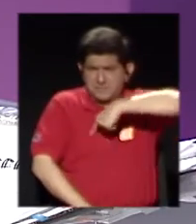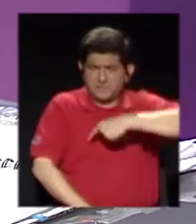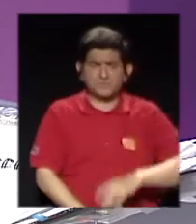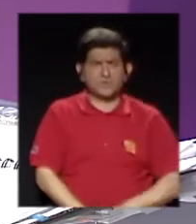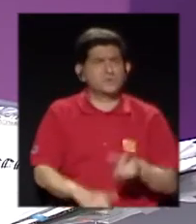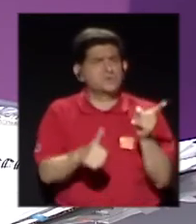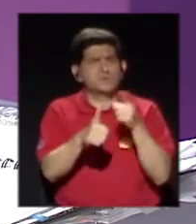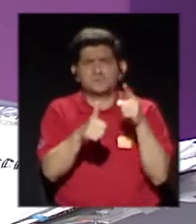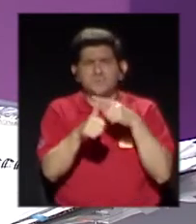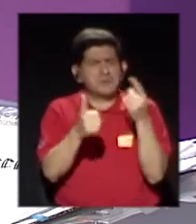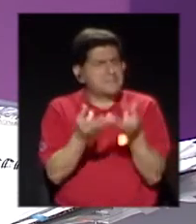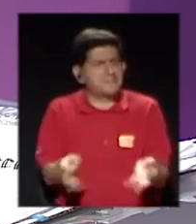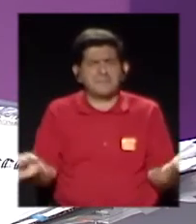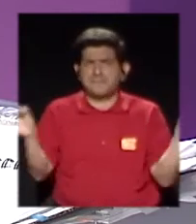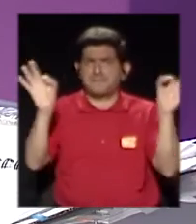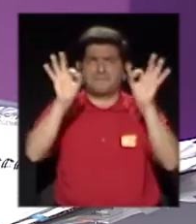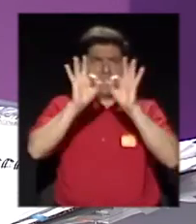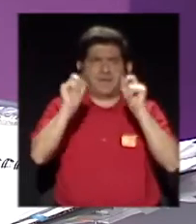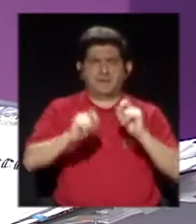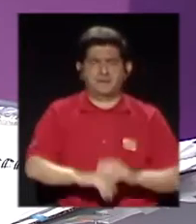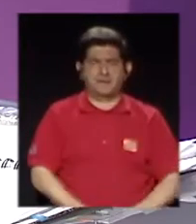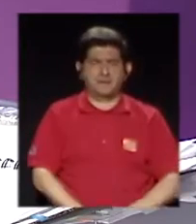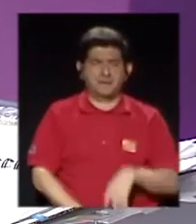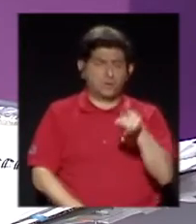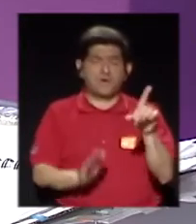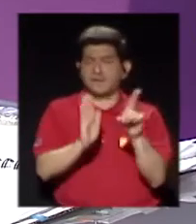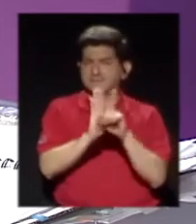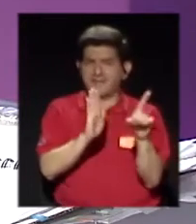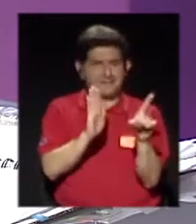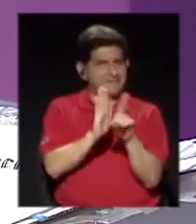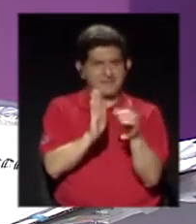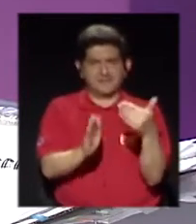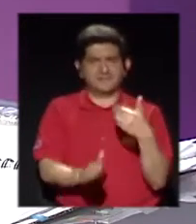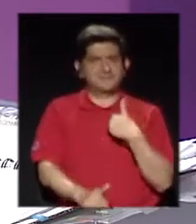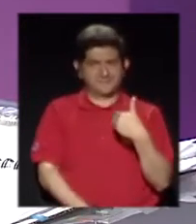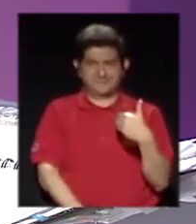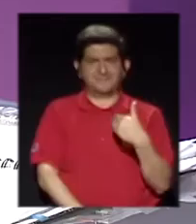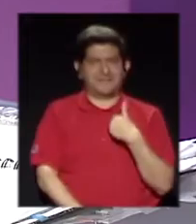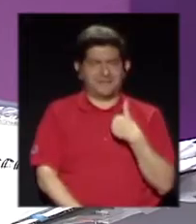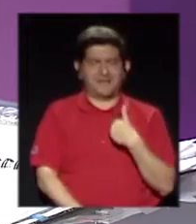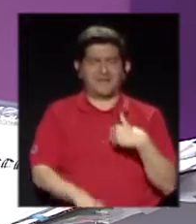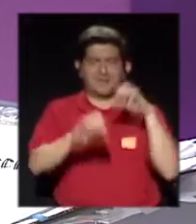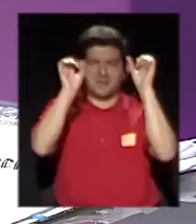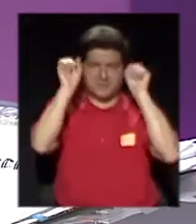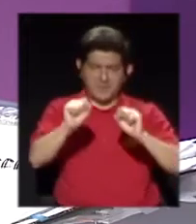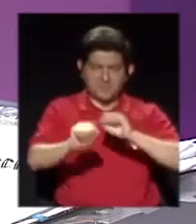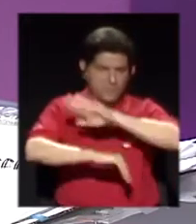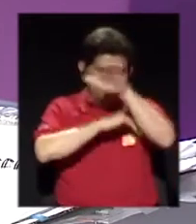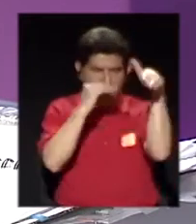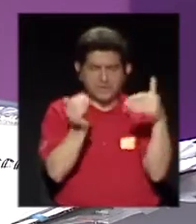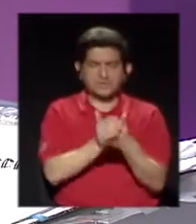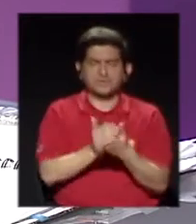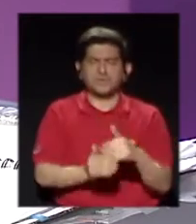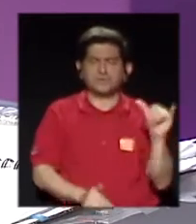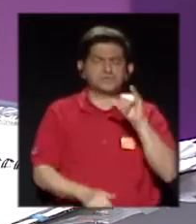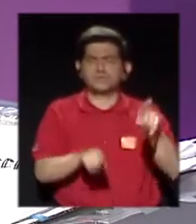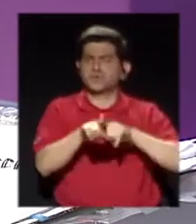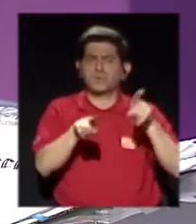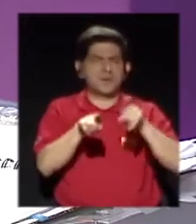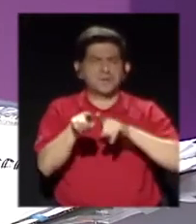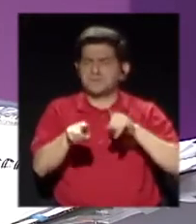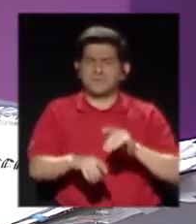primero y lo más importante es este derecho que tenemos de considerarnos todos hermanos de